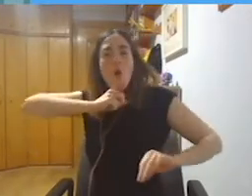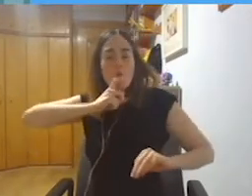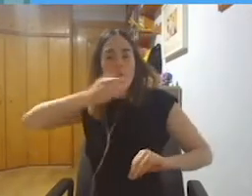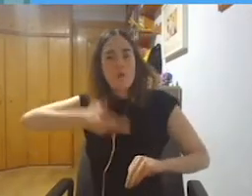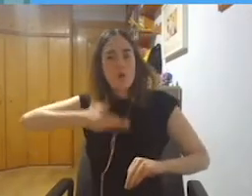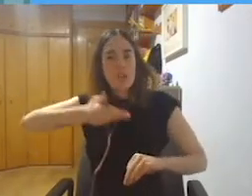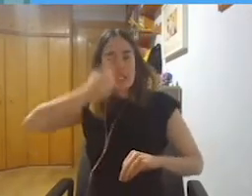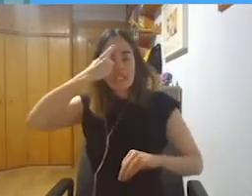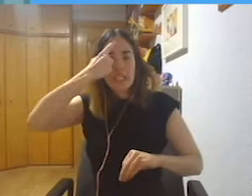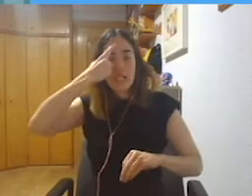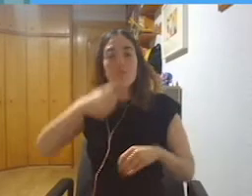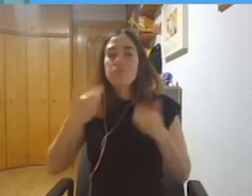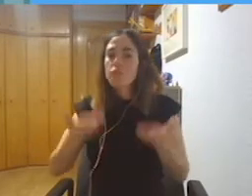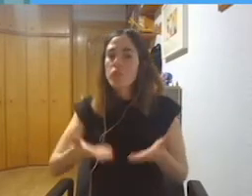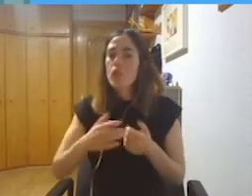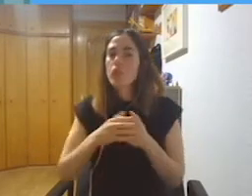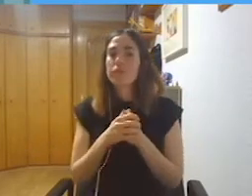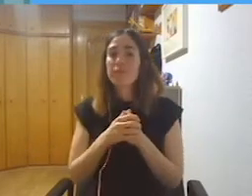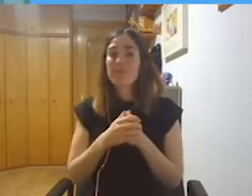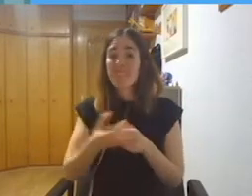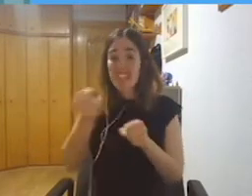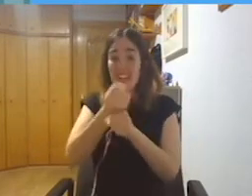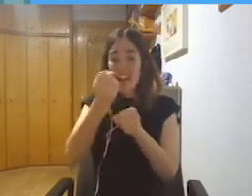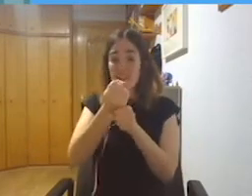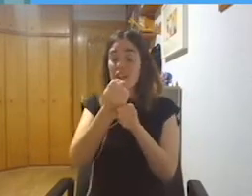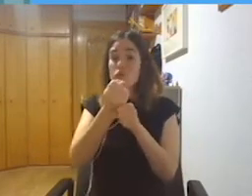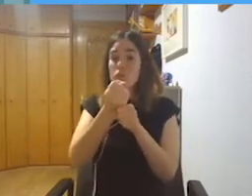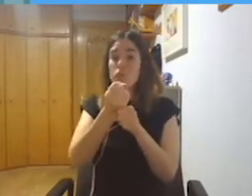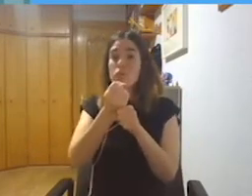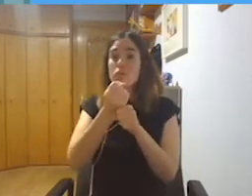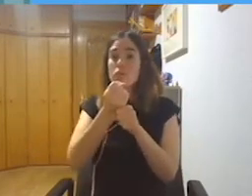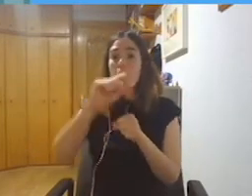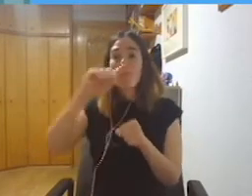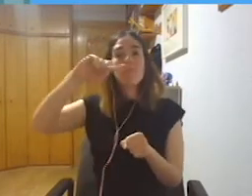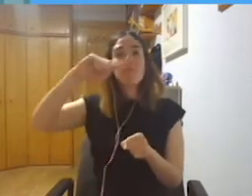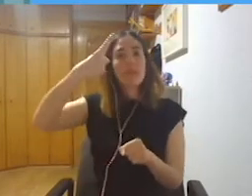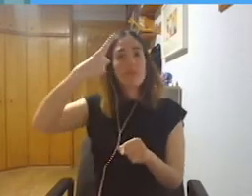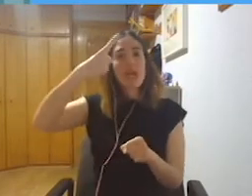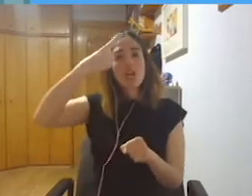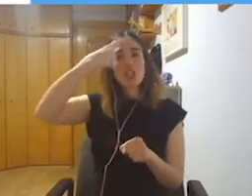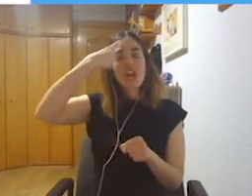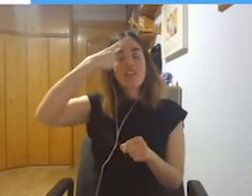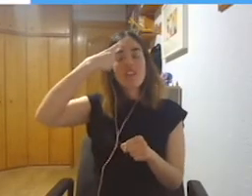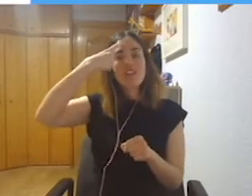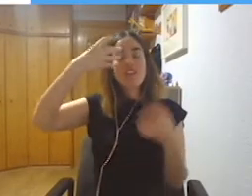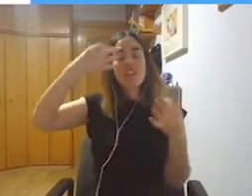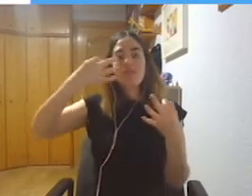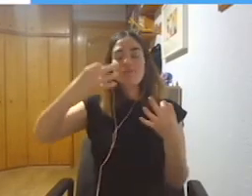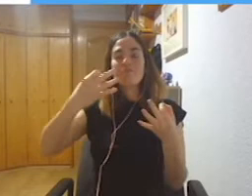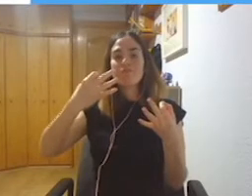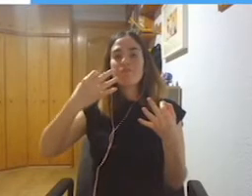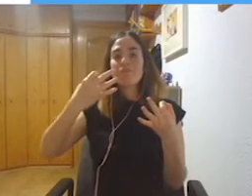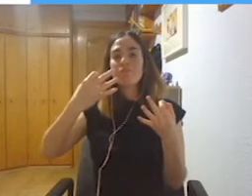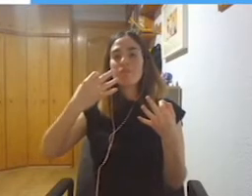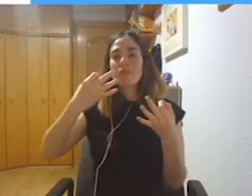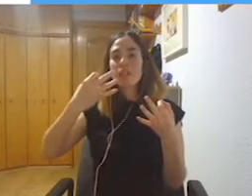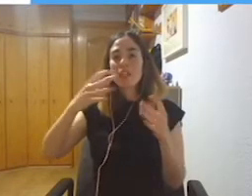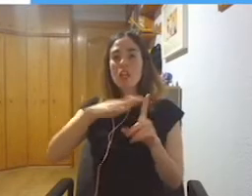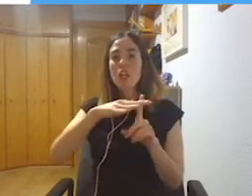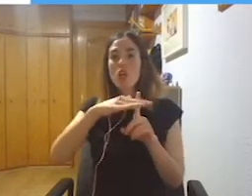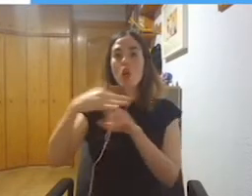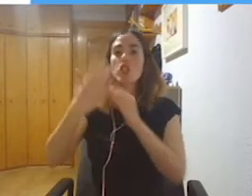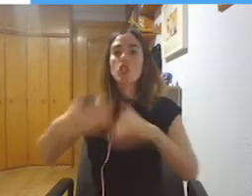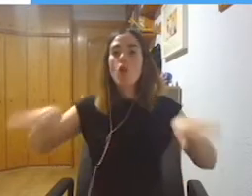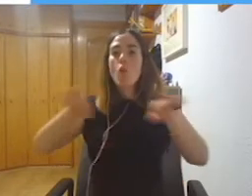Entonces, en este trabajo, lo primero que hay que saber es que la situación